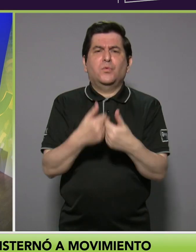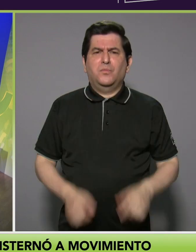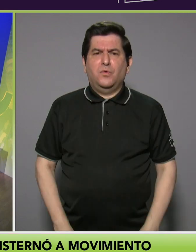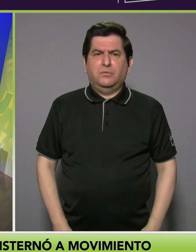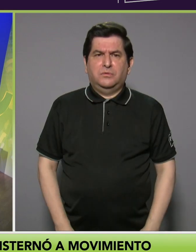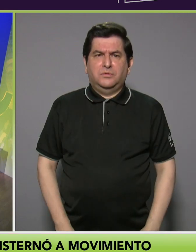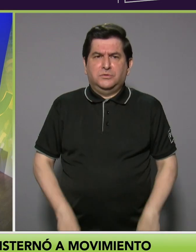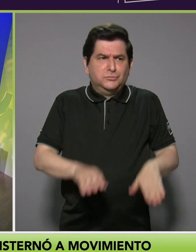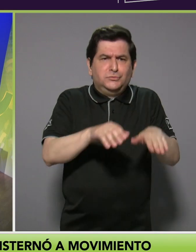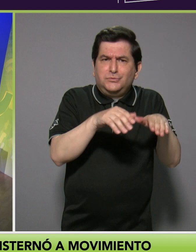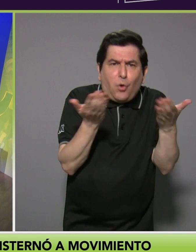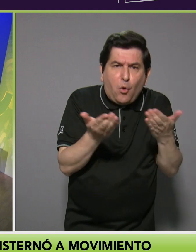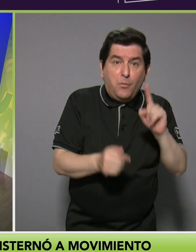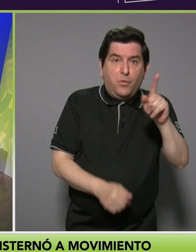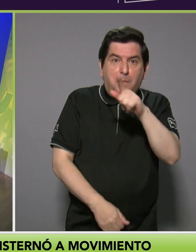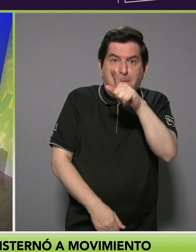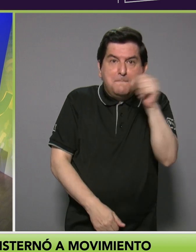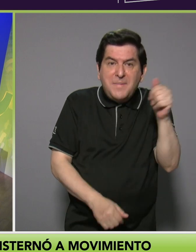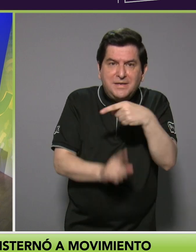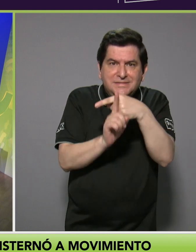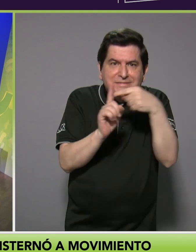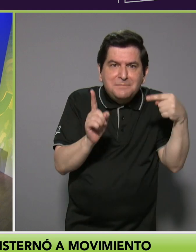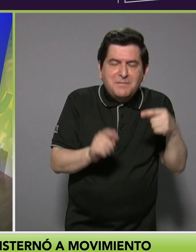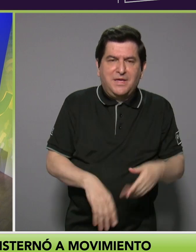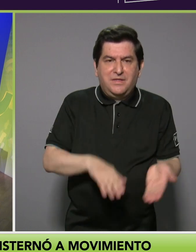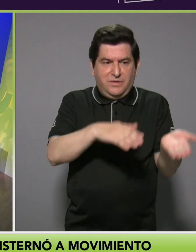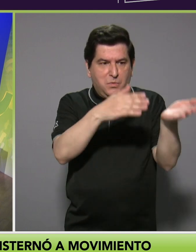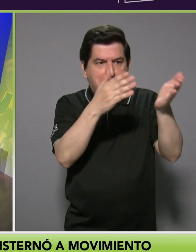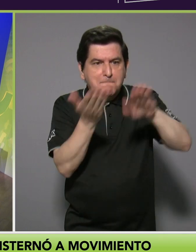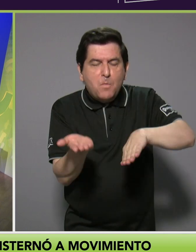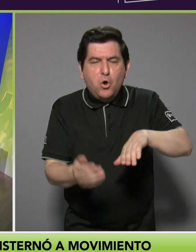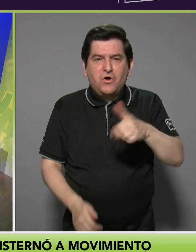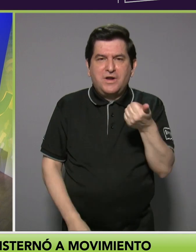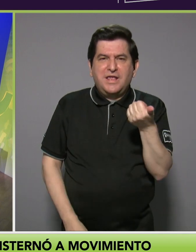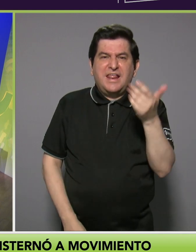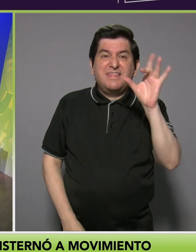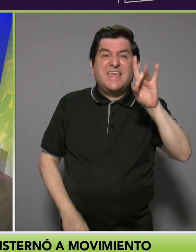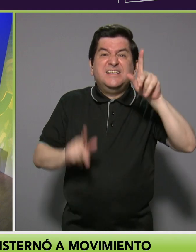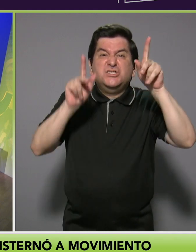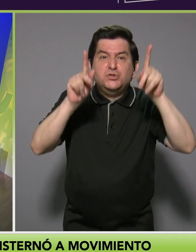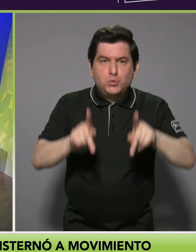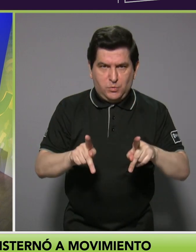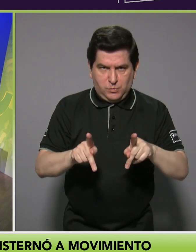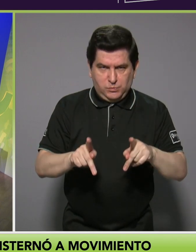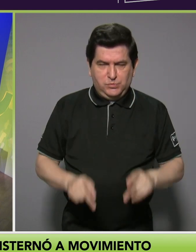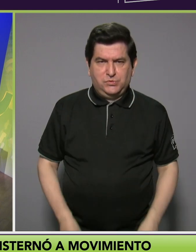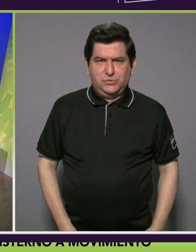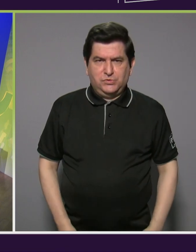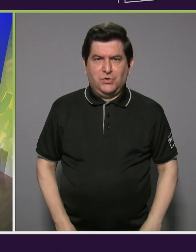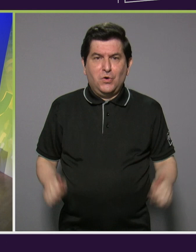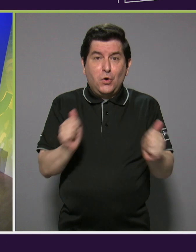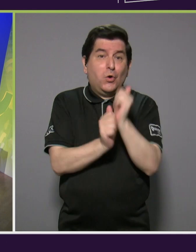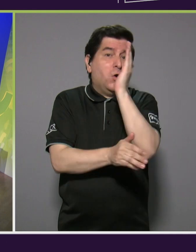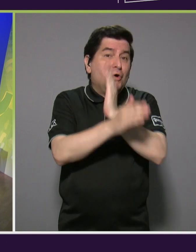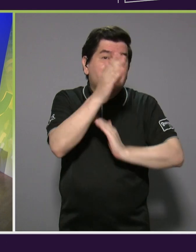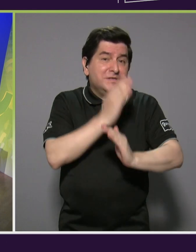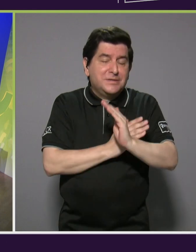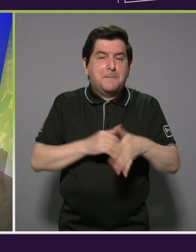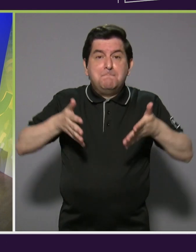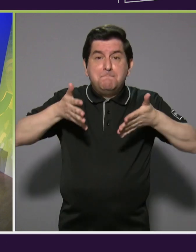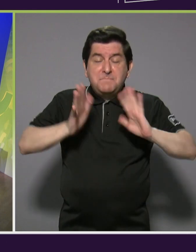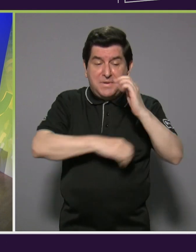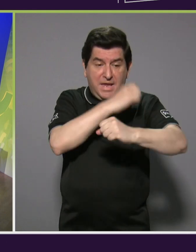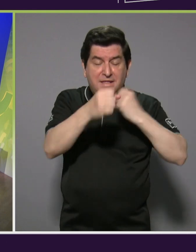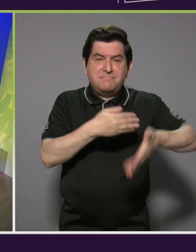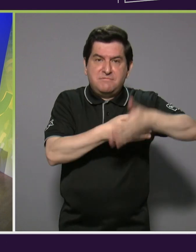que en un mes y medio o un mes se hayan muerto 18 personas con una discapacidad, por mientras que en el